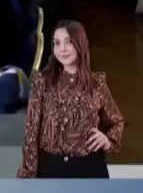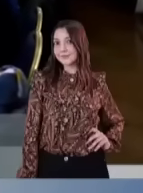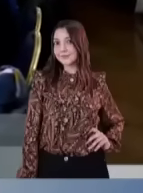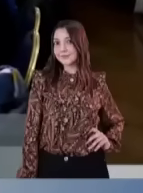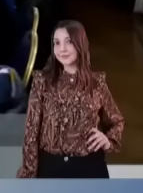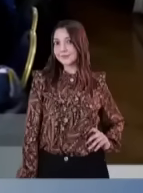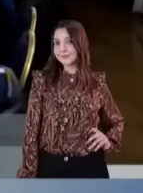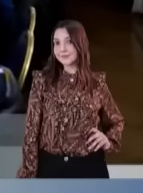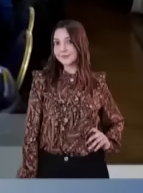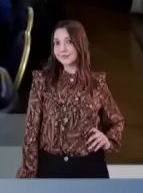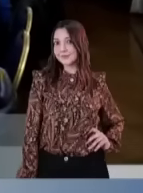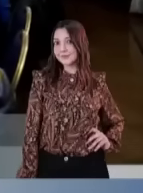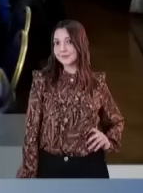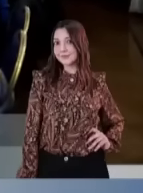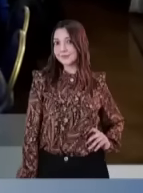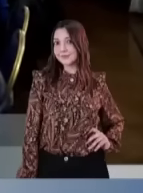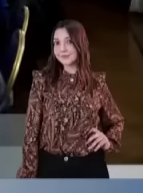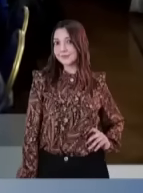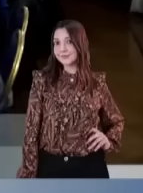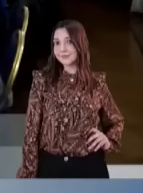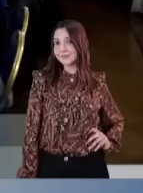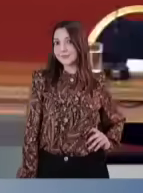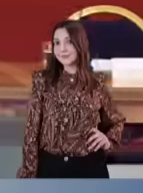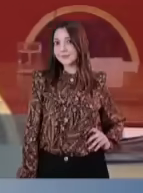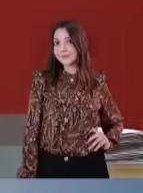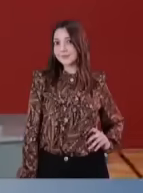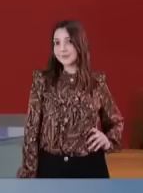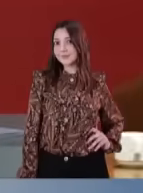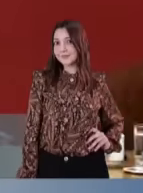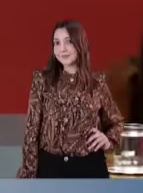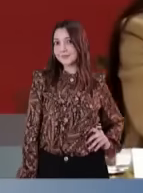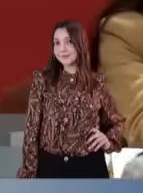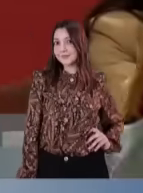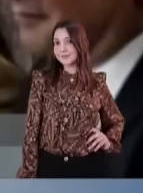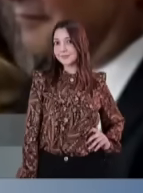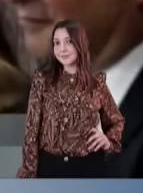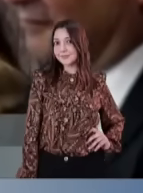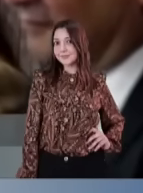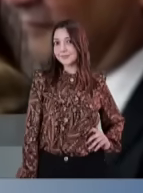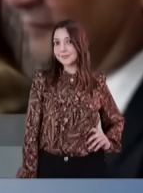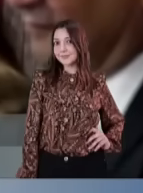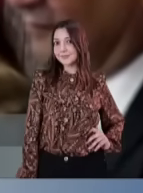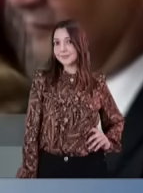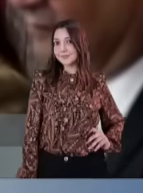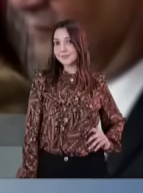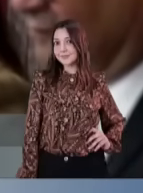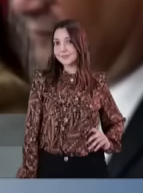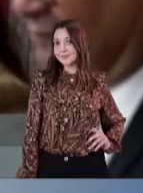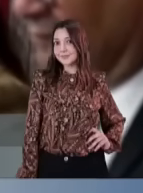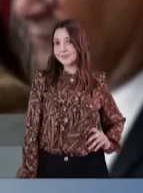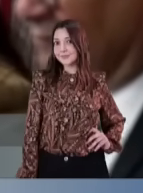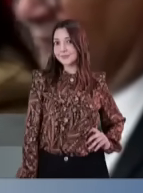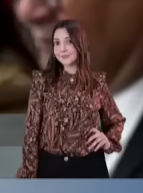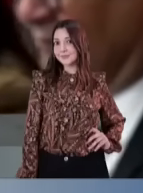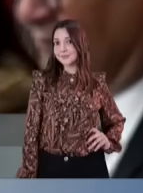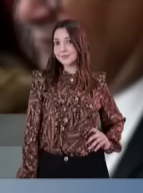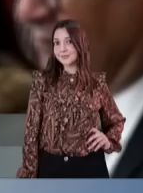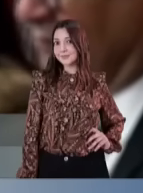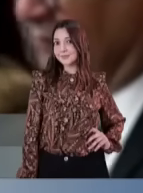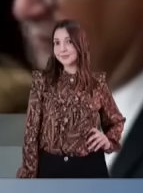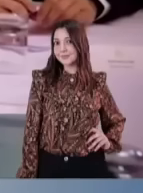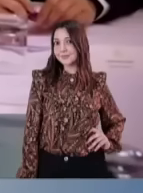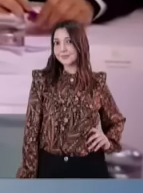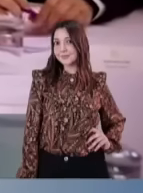razón? Claro, una de las razones más importantes es que está totalmente estancada la agenda del gobierno y que no pueden avanzar en materia